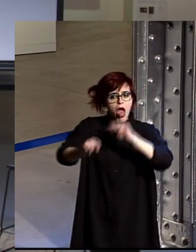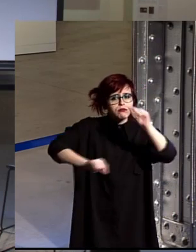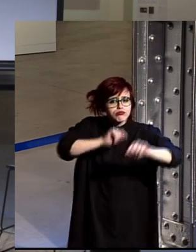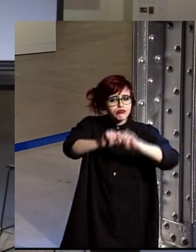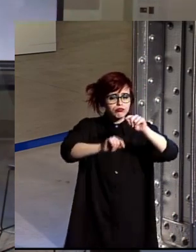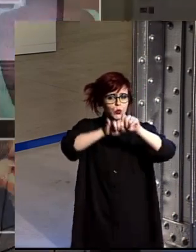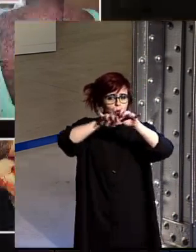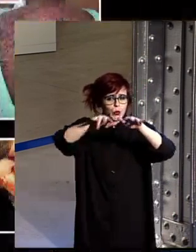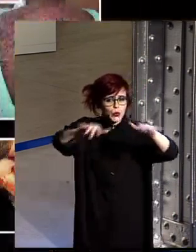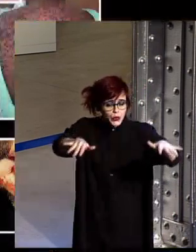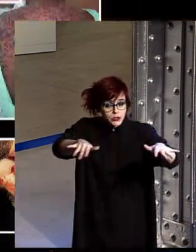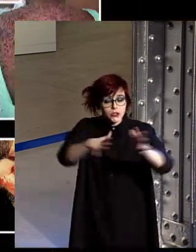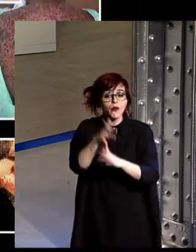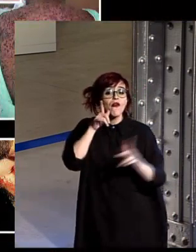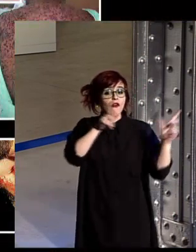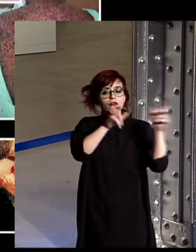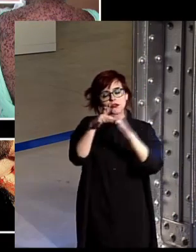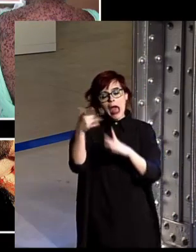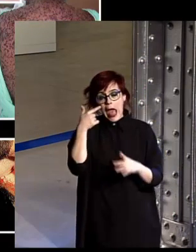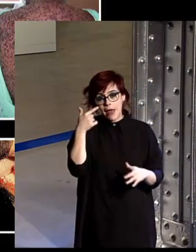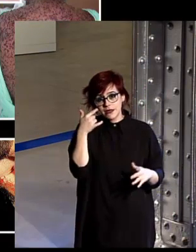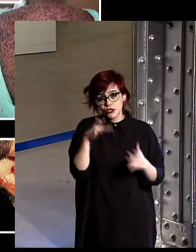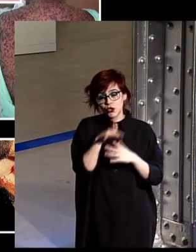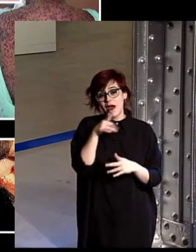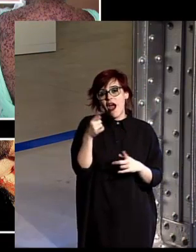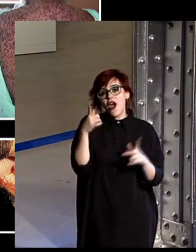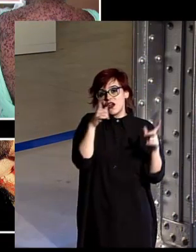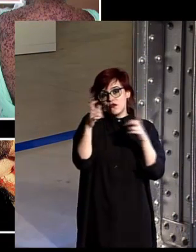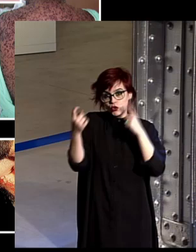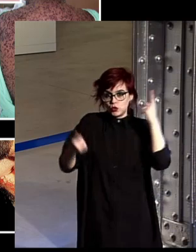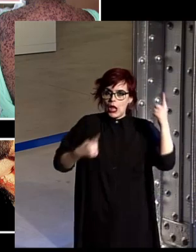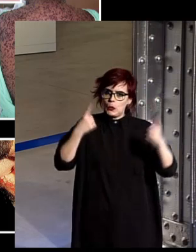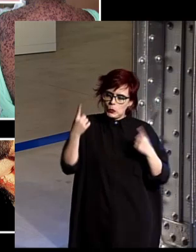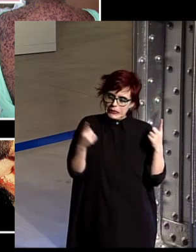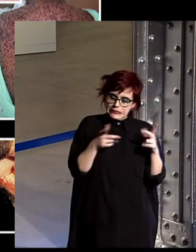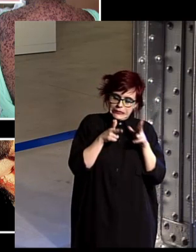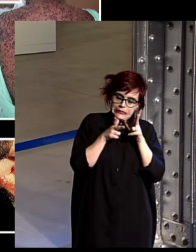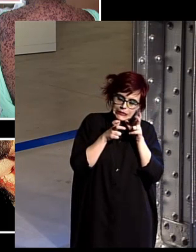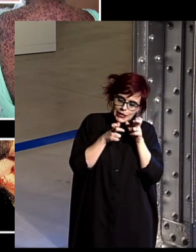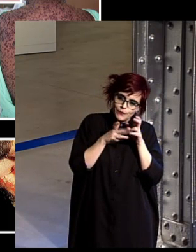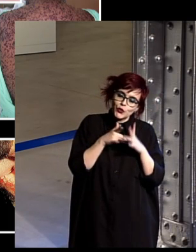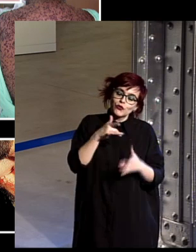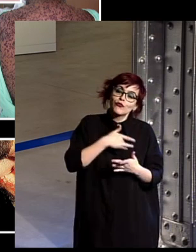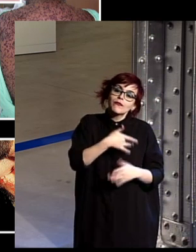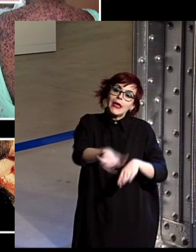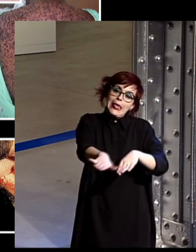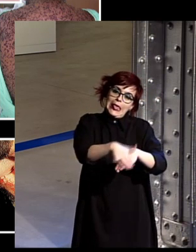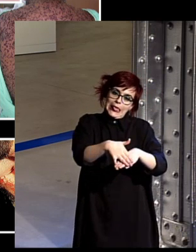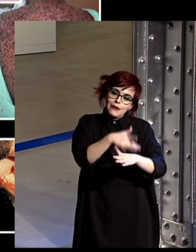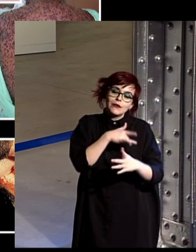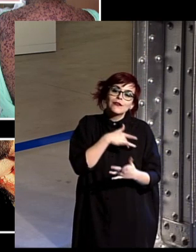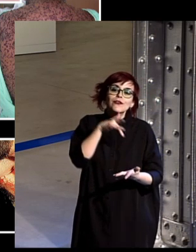contagian. Os he puesto fotos, os he ahorrado algunas de las fotos más tremendas que se pueden poner, pero aquí estáis viendo algunos casos